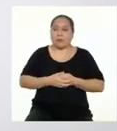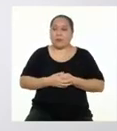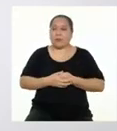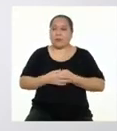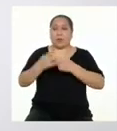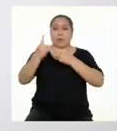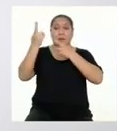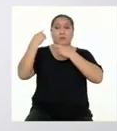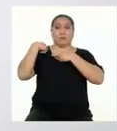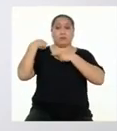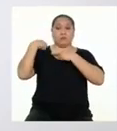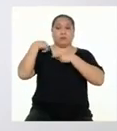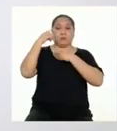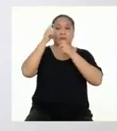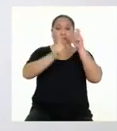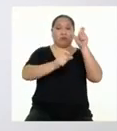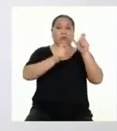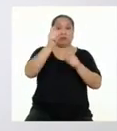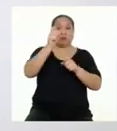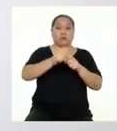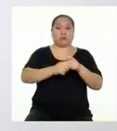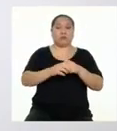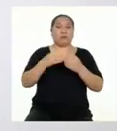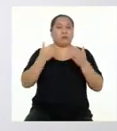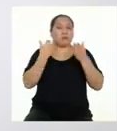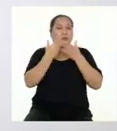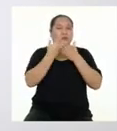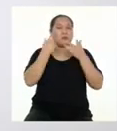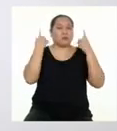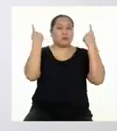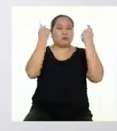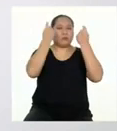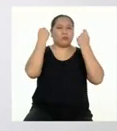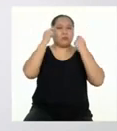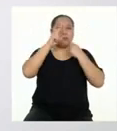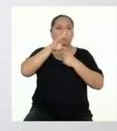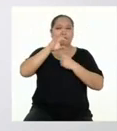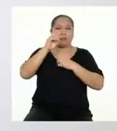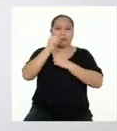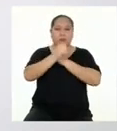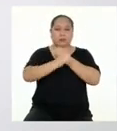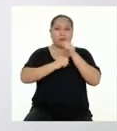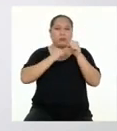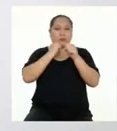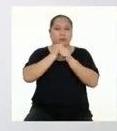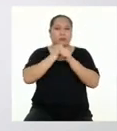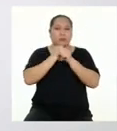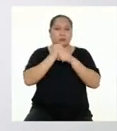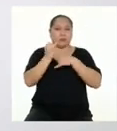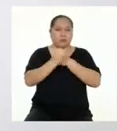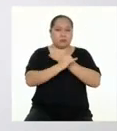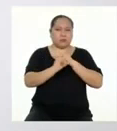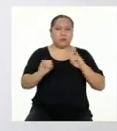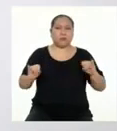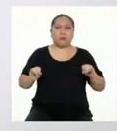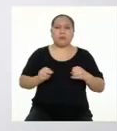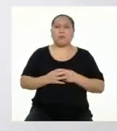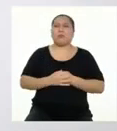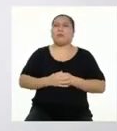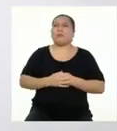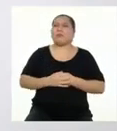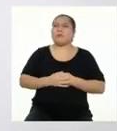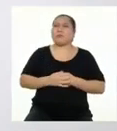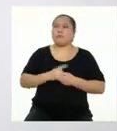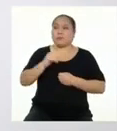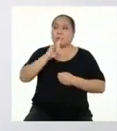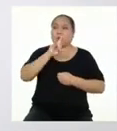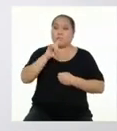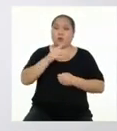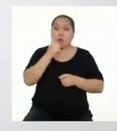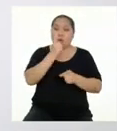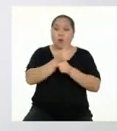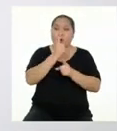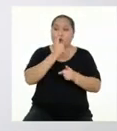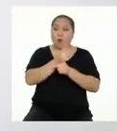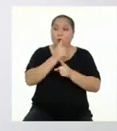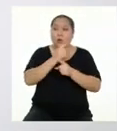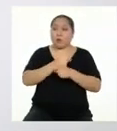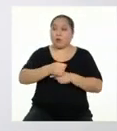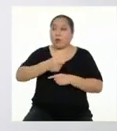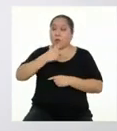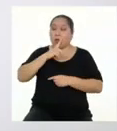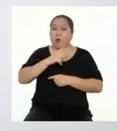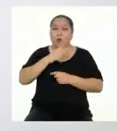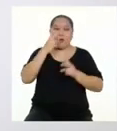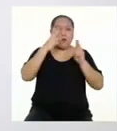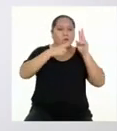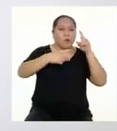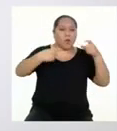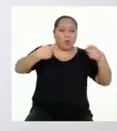y ciudadanos del Bicentenario, haciendo un uso adecuado del agua potable, no desperdiciándola, revisando